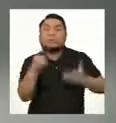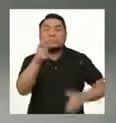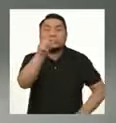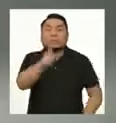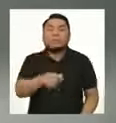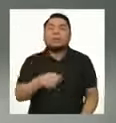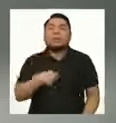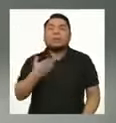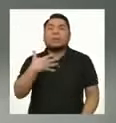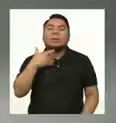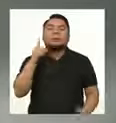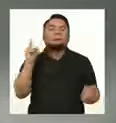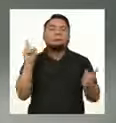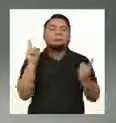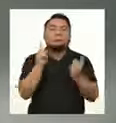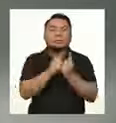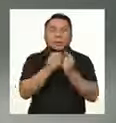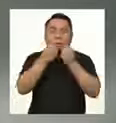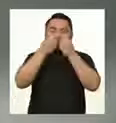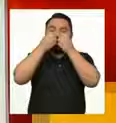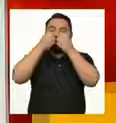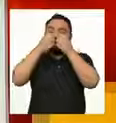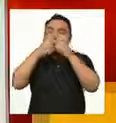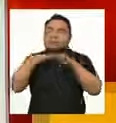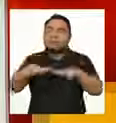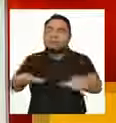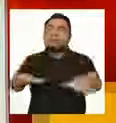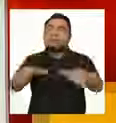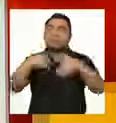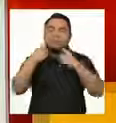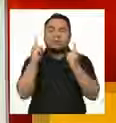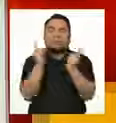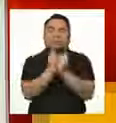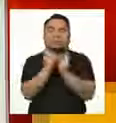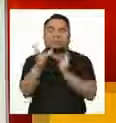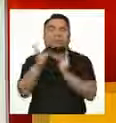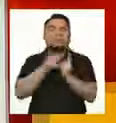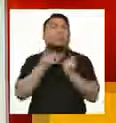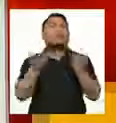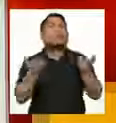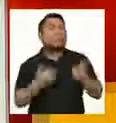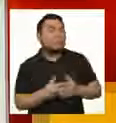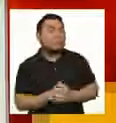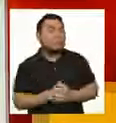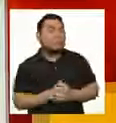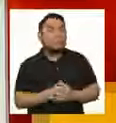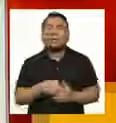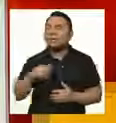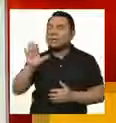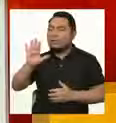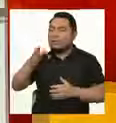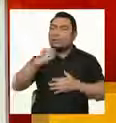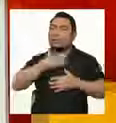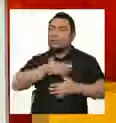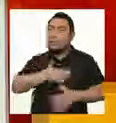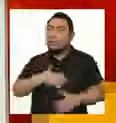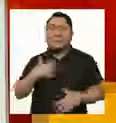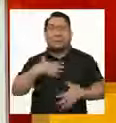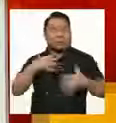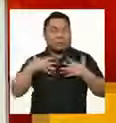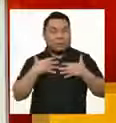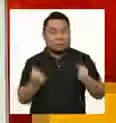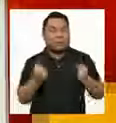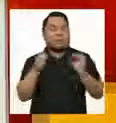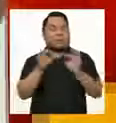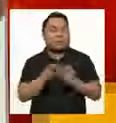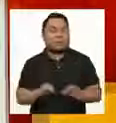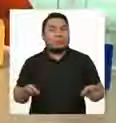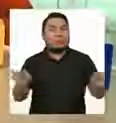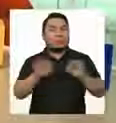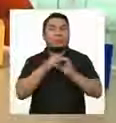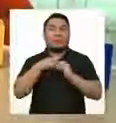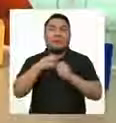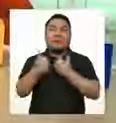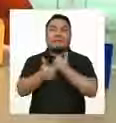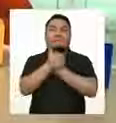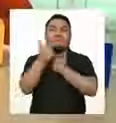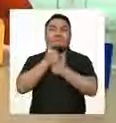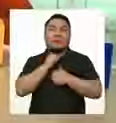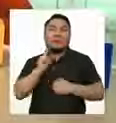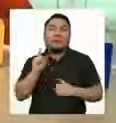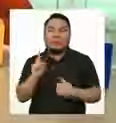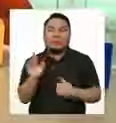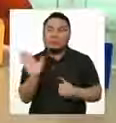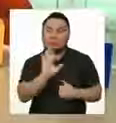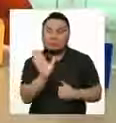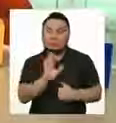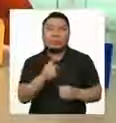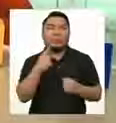respira muy cerca de alguien? Tranquilo. Mi salud es lo más importante y no la voy a arriesgar. Creo que las